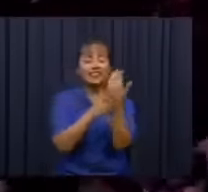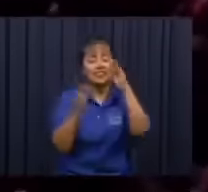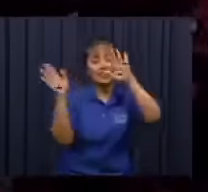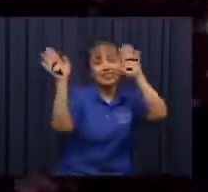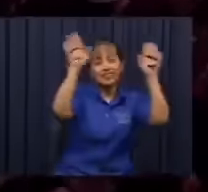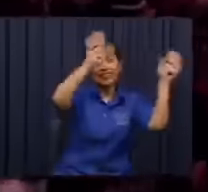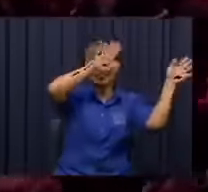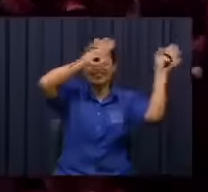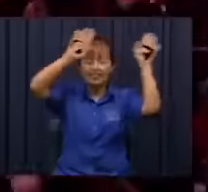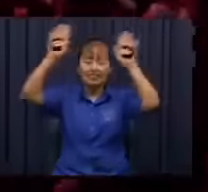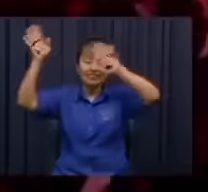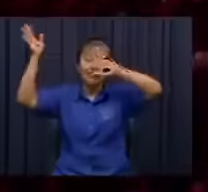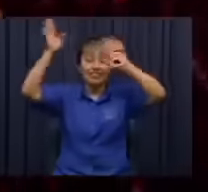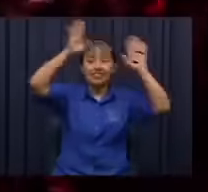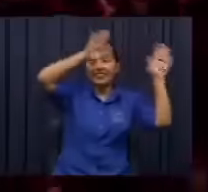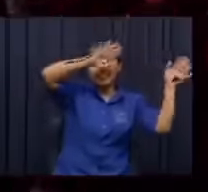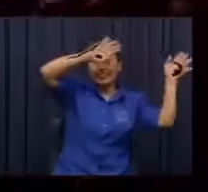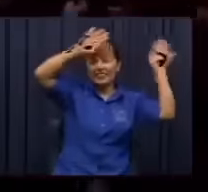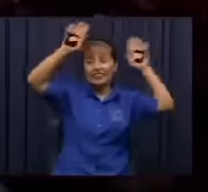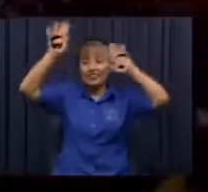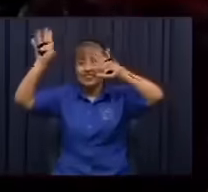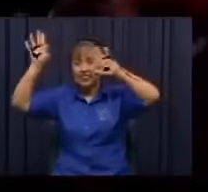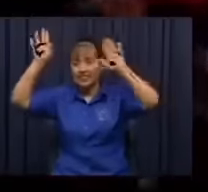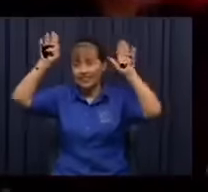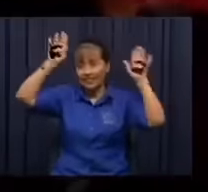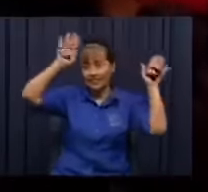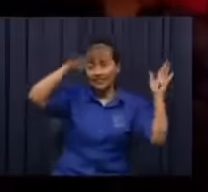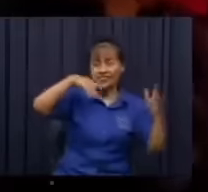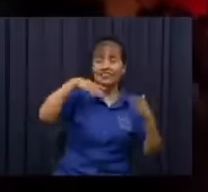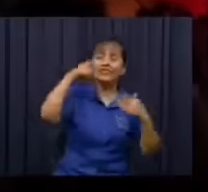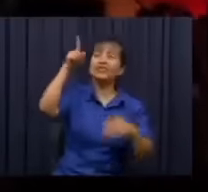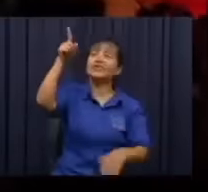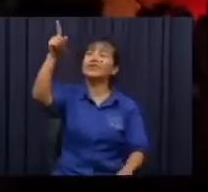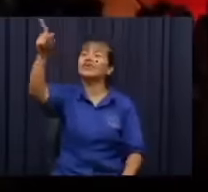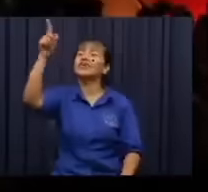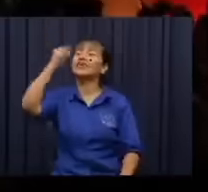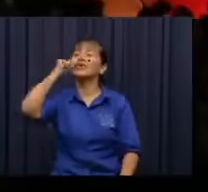Traigo mis manos llenas a ti, Señor.